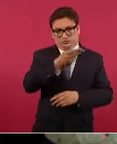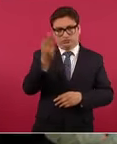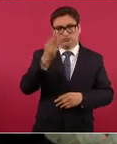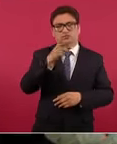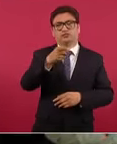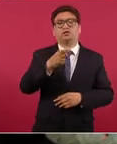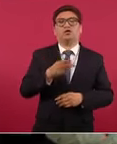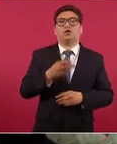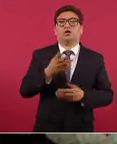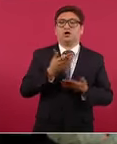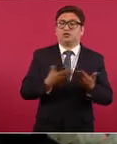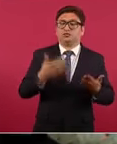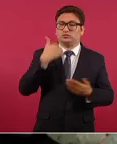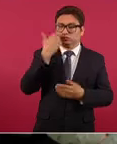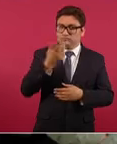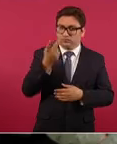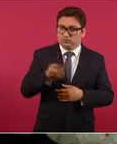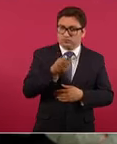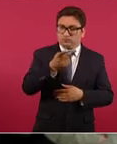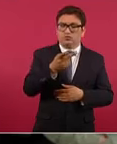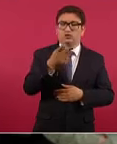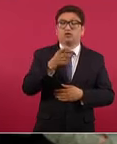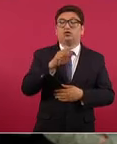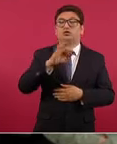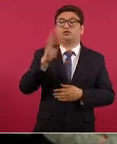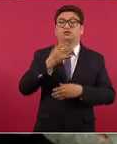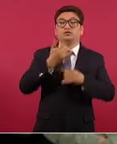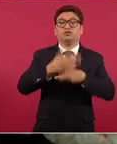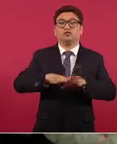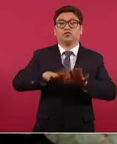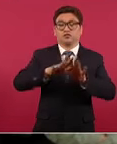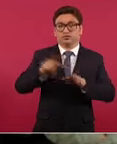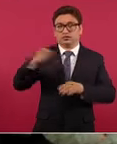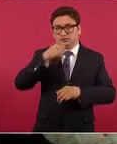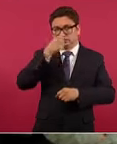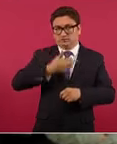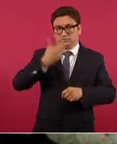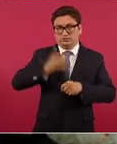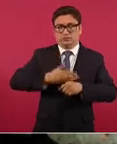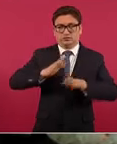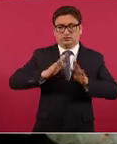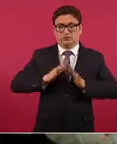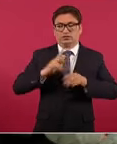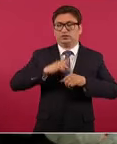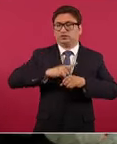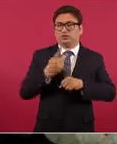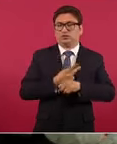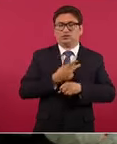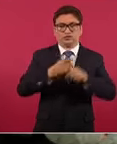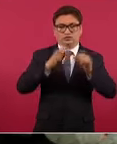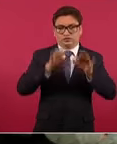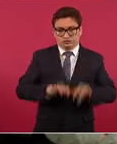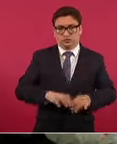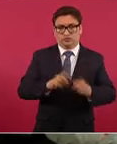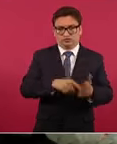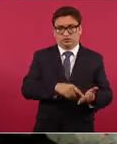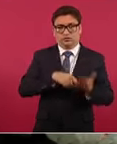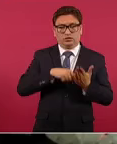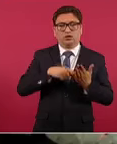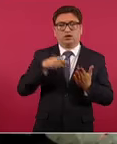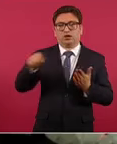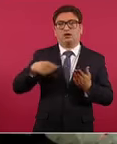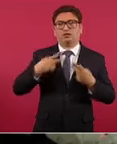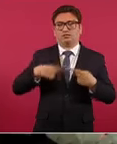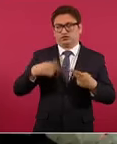que ello preguntarle si es que hay la posibilidad de que se presente un informe de parte de la cetera de la defensa nacional sobre qué fue lo que ocurrió con estos